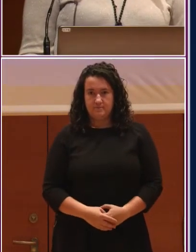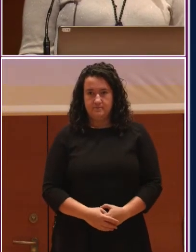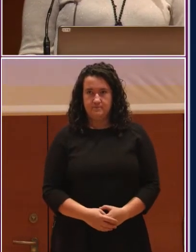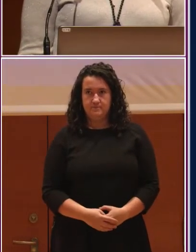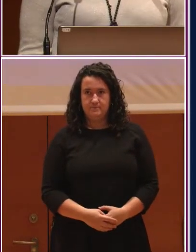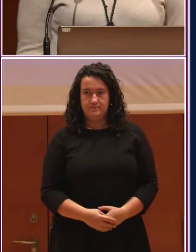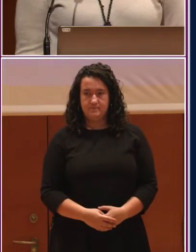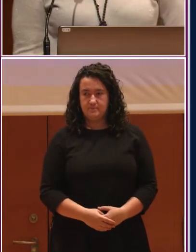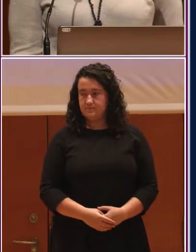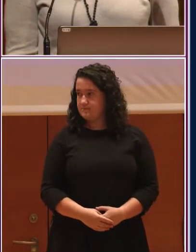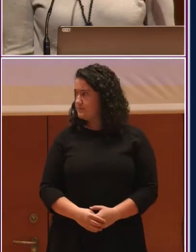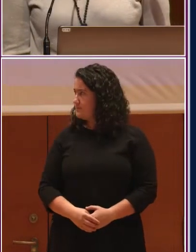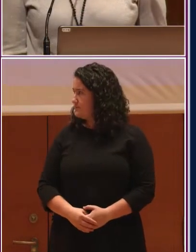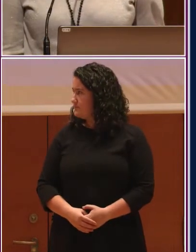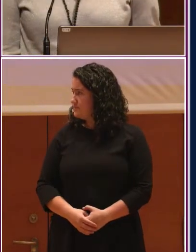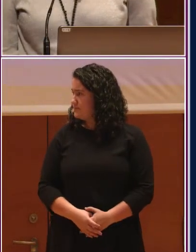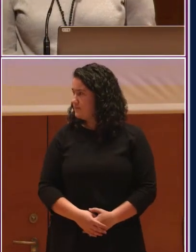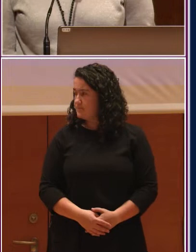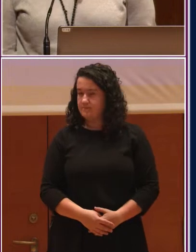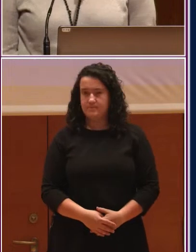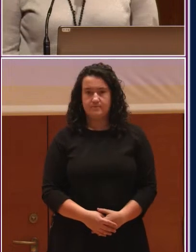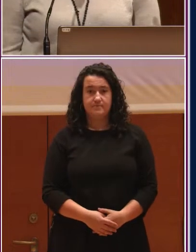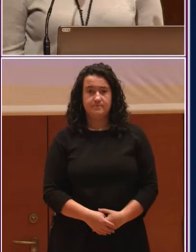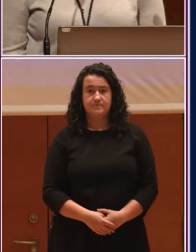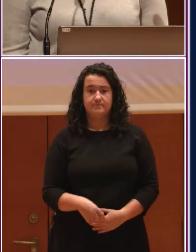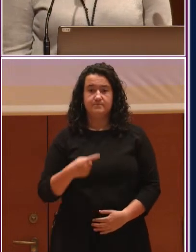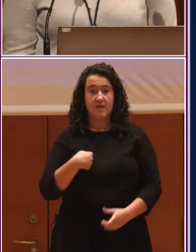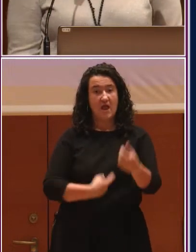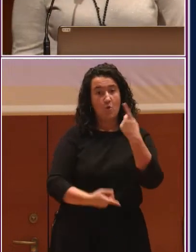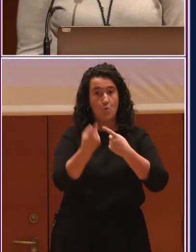en los cuales ponemos el foco para poder ayudar